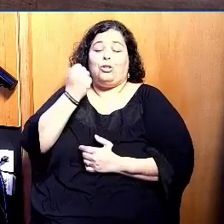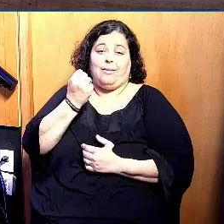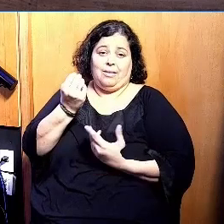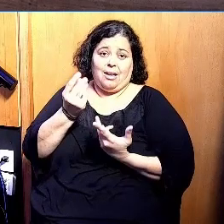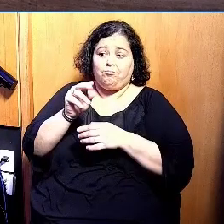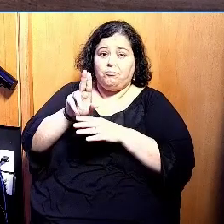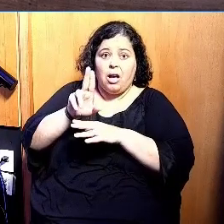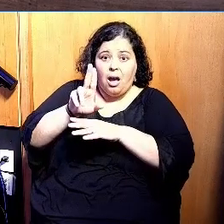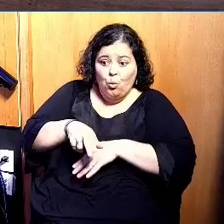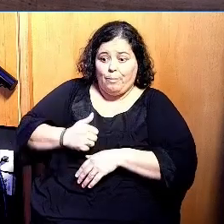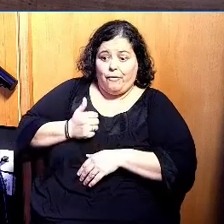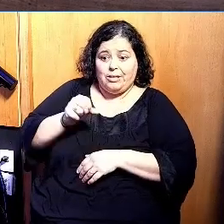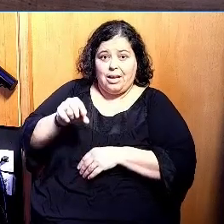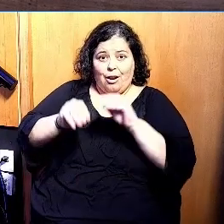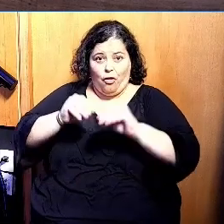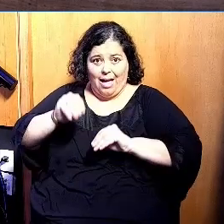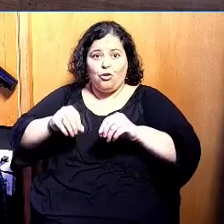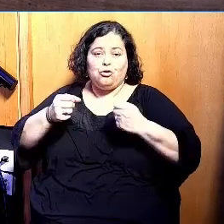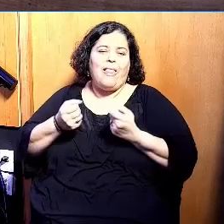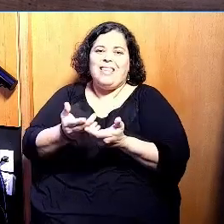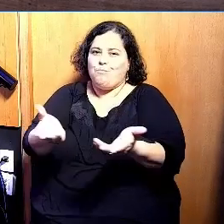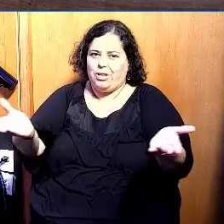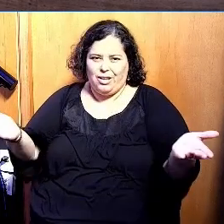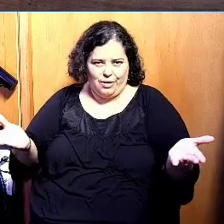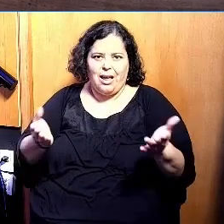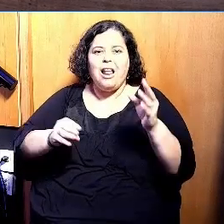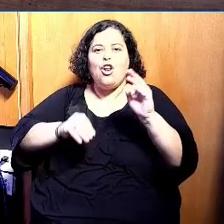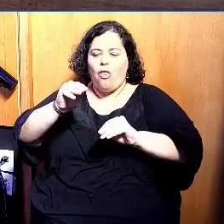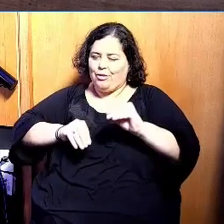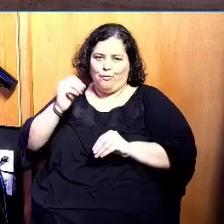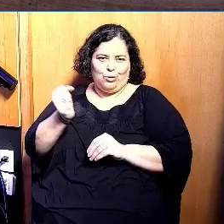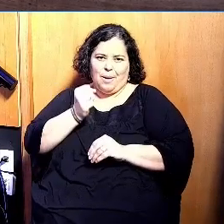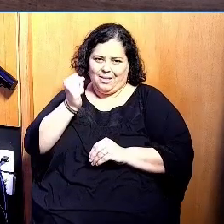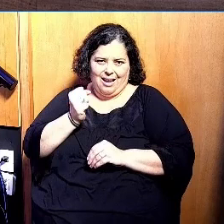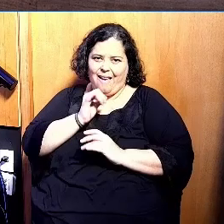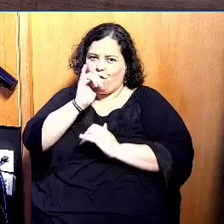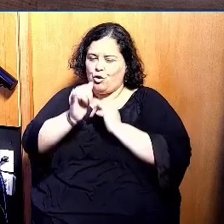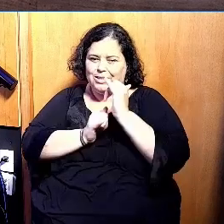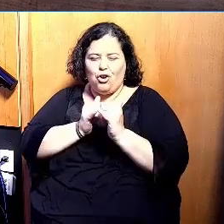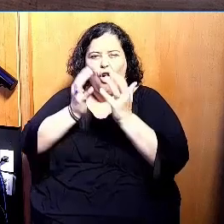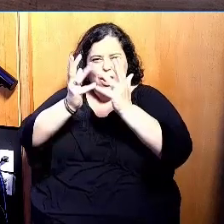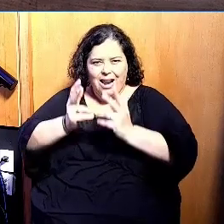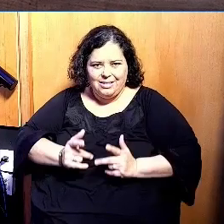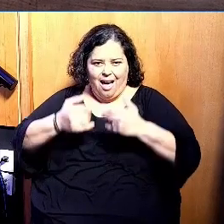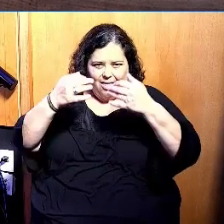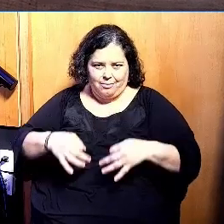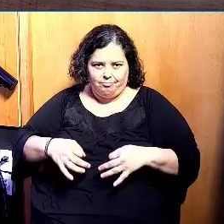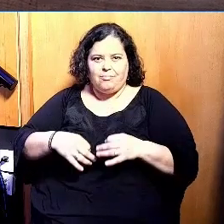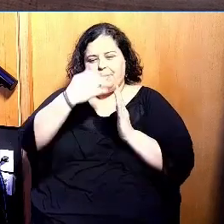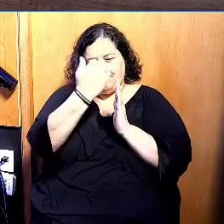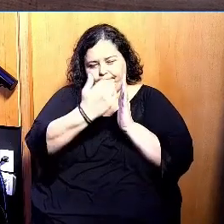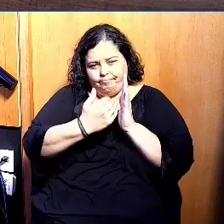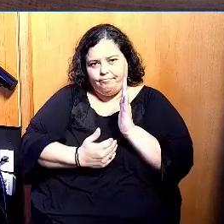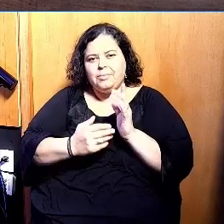disponibilizar los datos, eso es fundamental, que estén bien organizados, que estén estandarizados